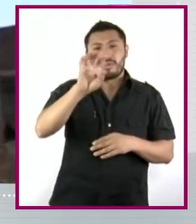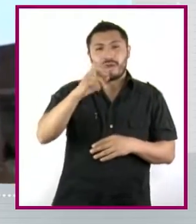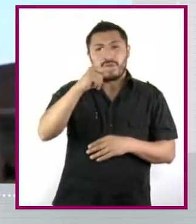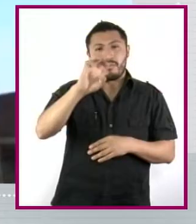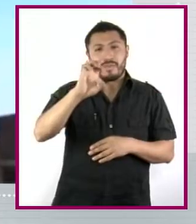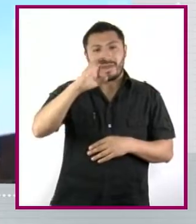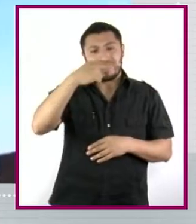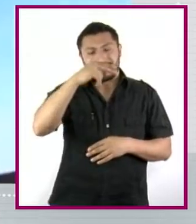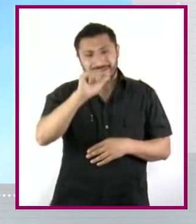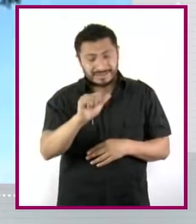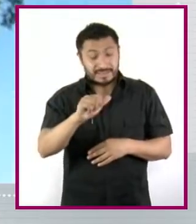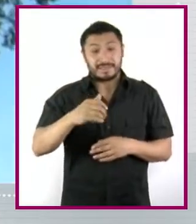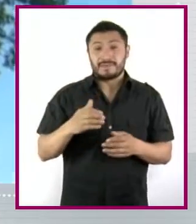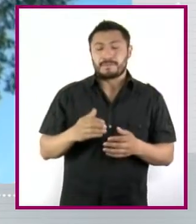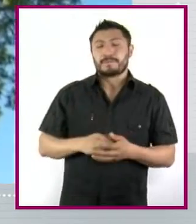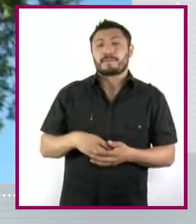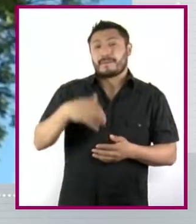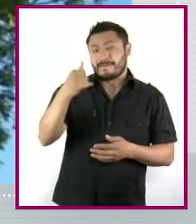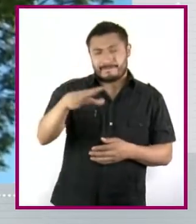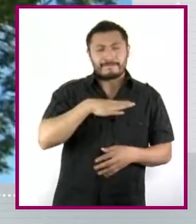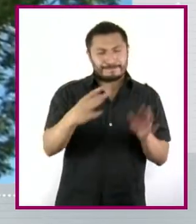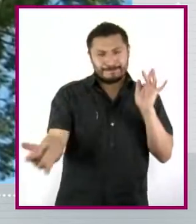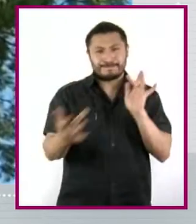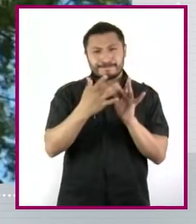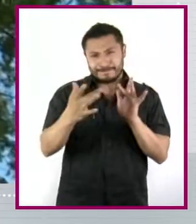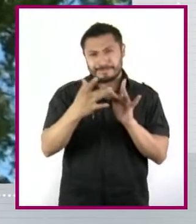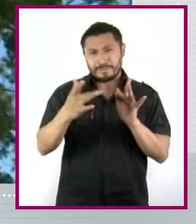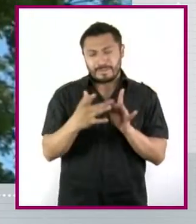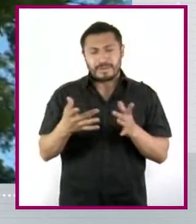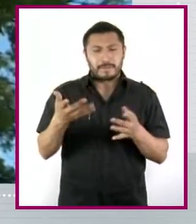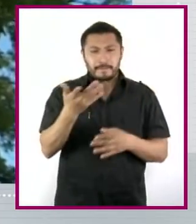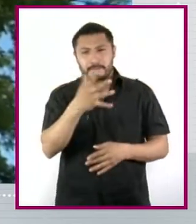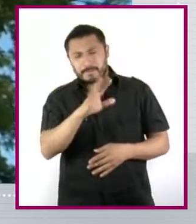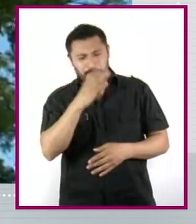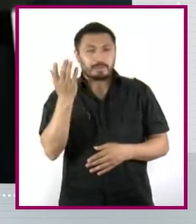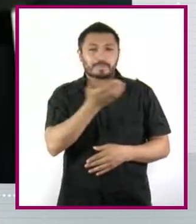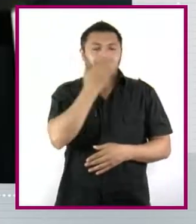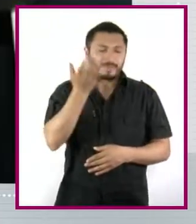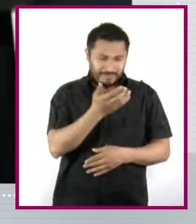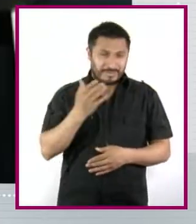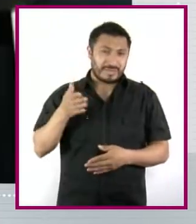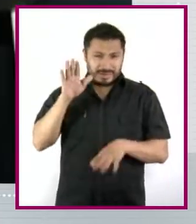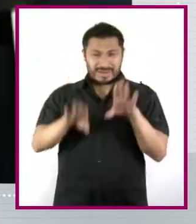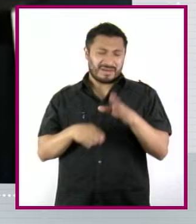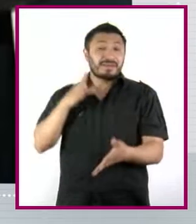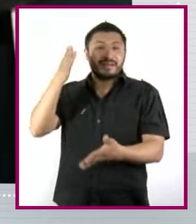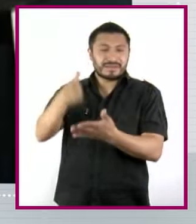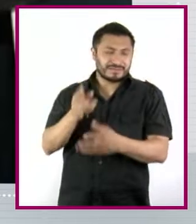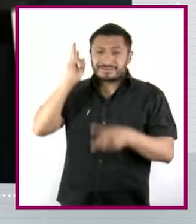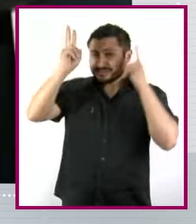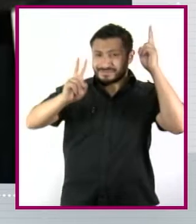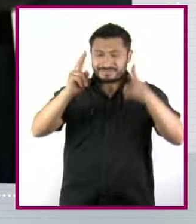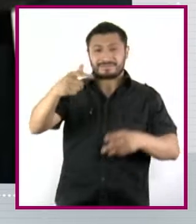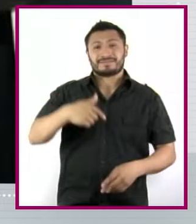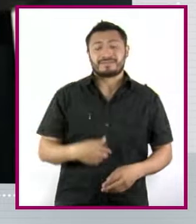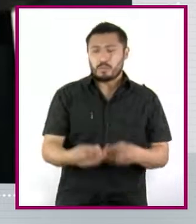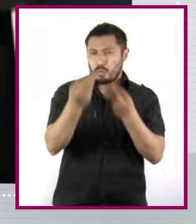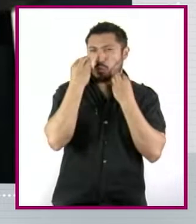y hacia arriba. Entonces, pues tengo un contacto relativamente frecuente y, como reitero,